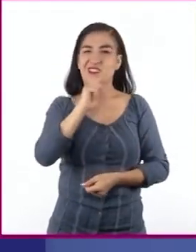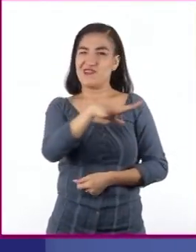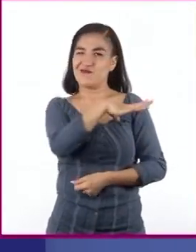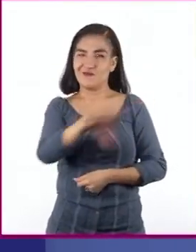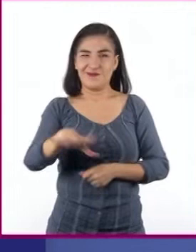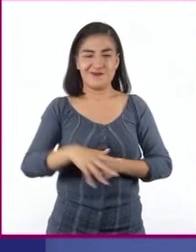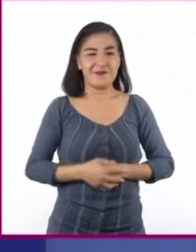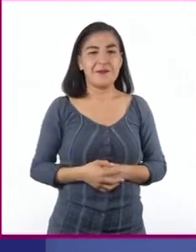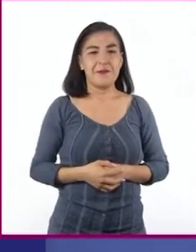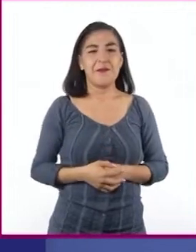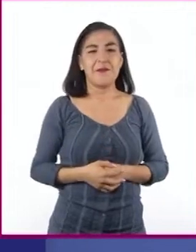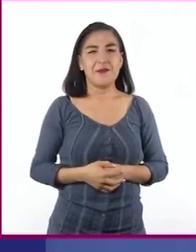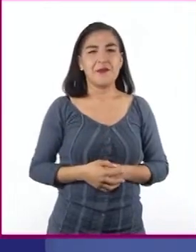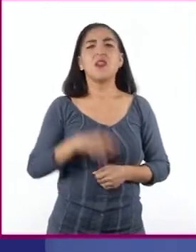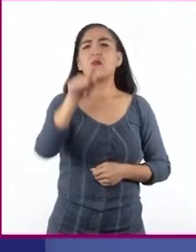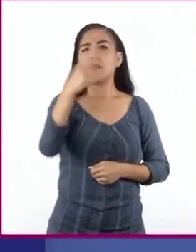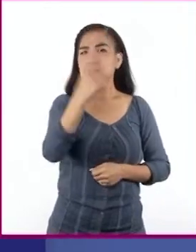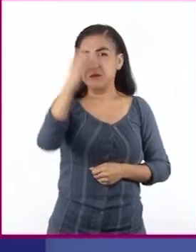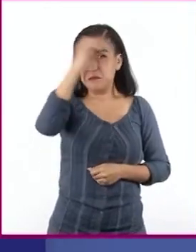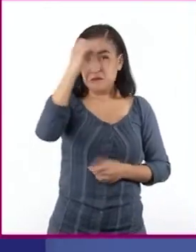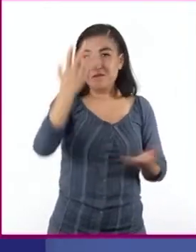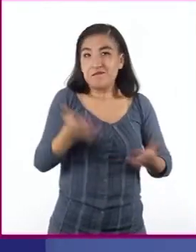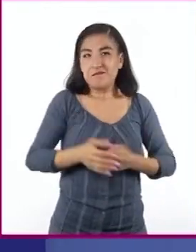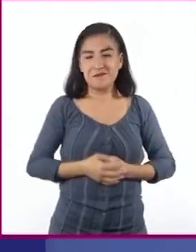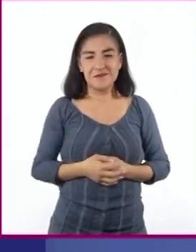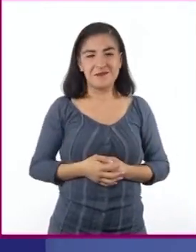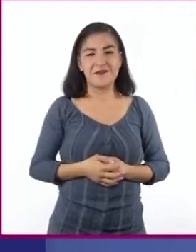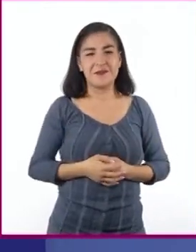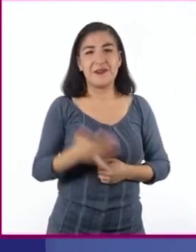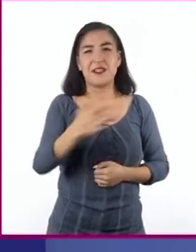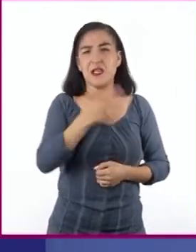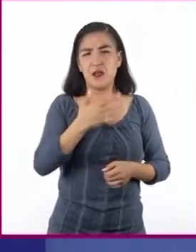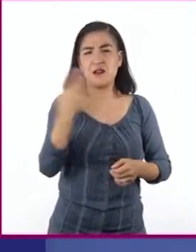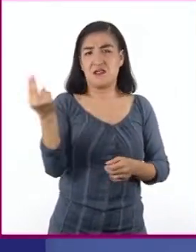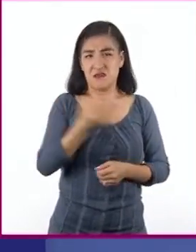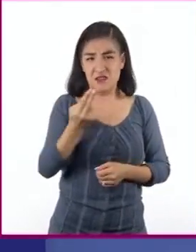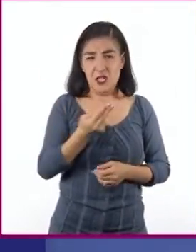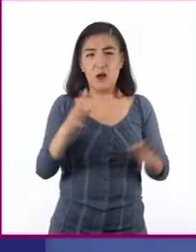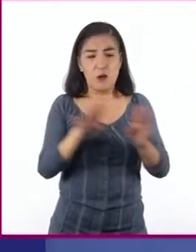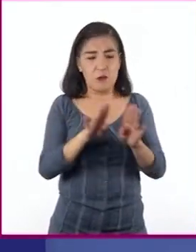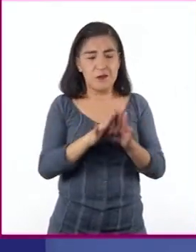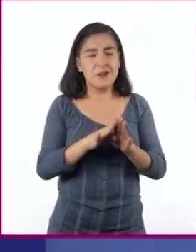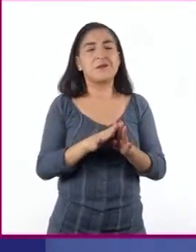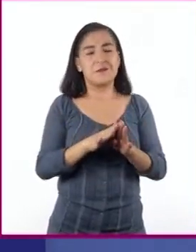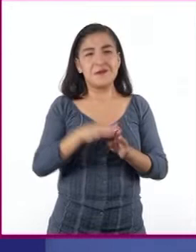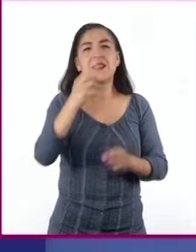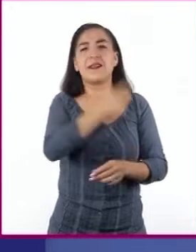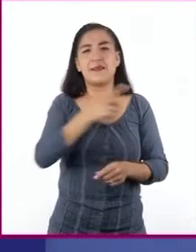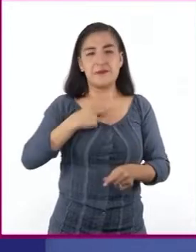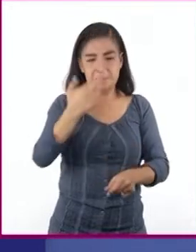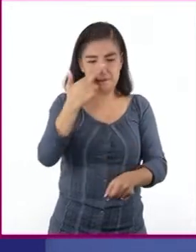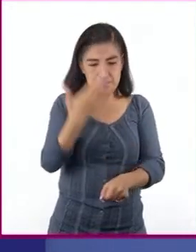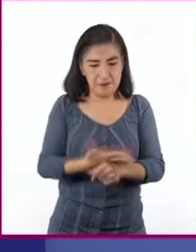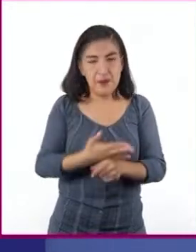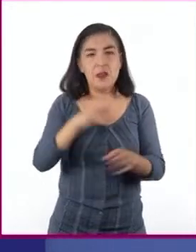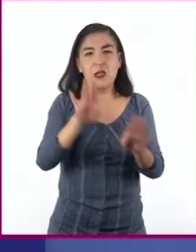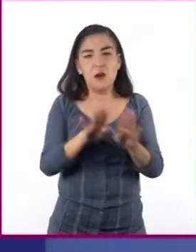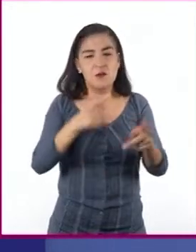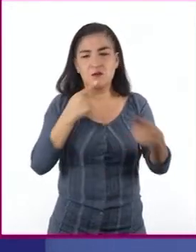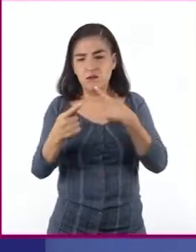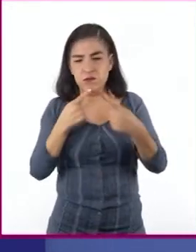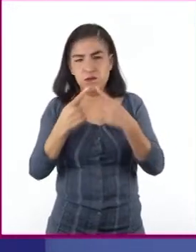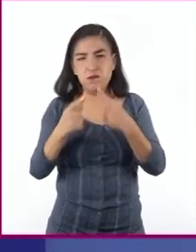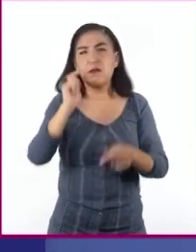¿Qué opinan al respecto? ¿Consideran que es necesario asumir una postura crítica ante la información que